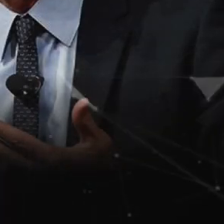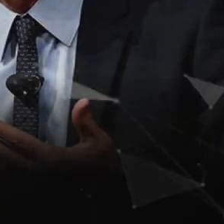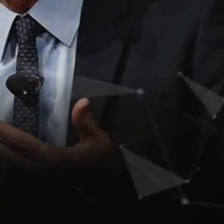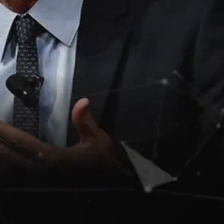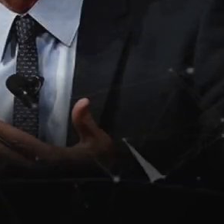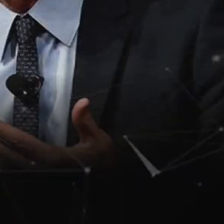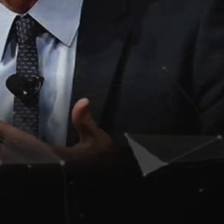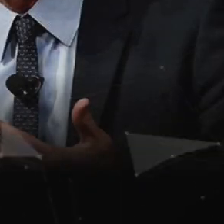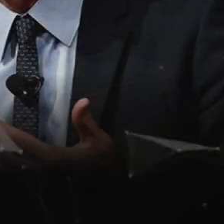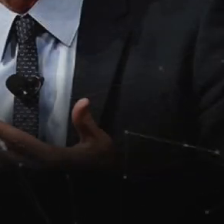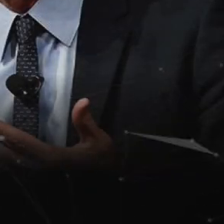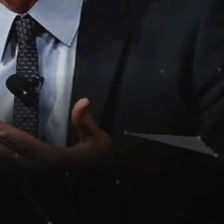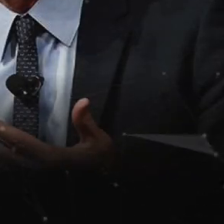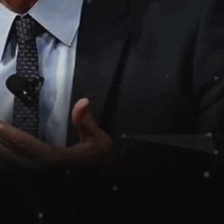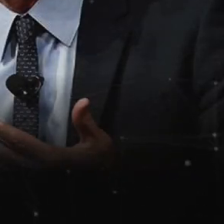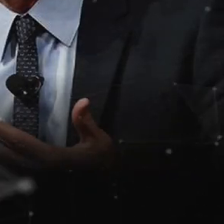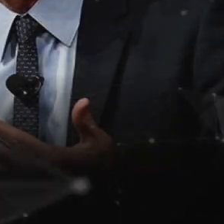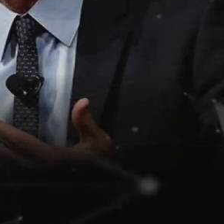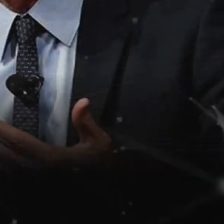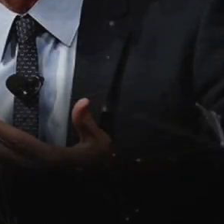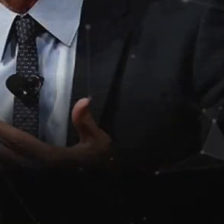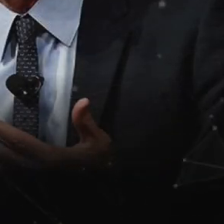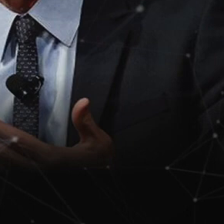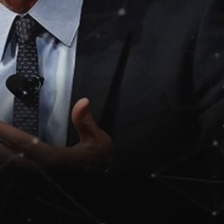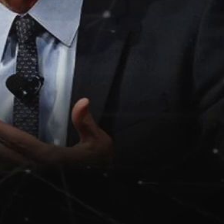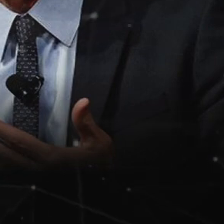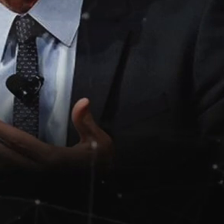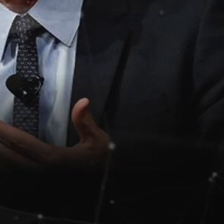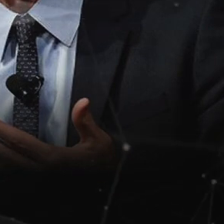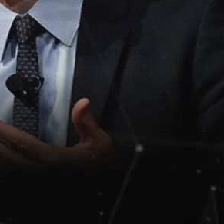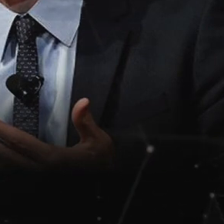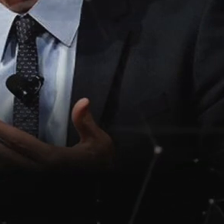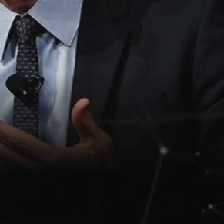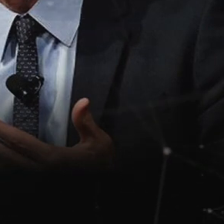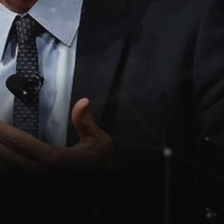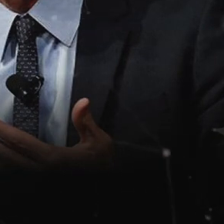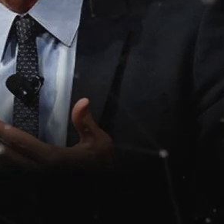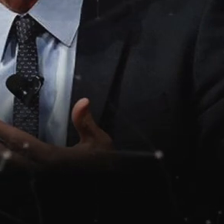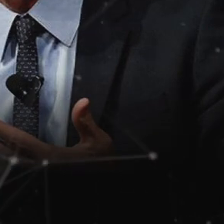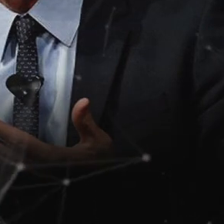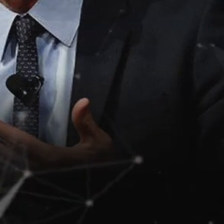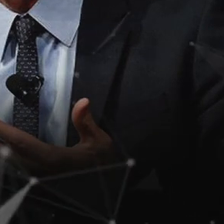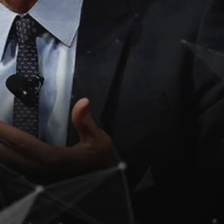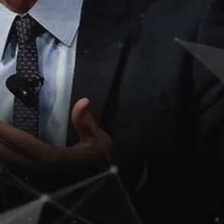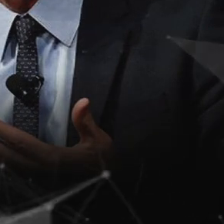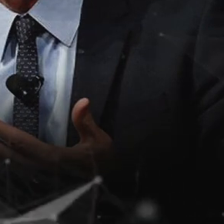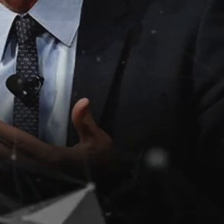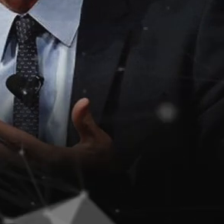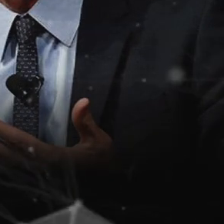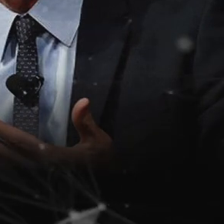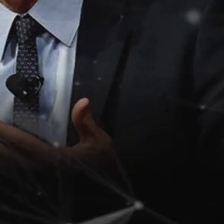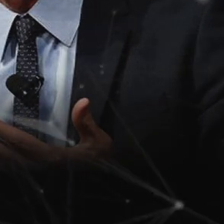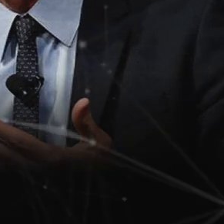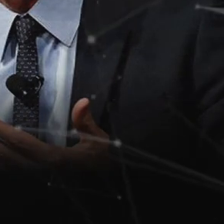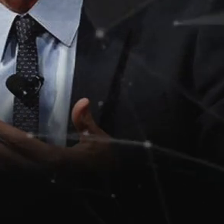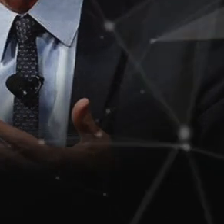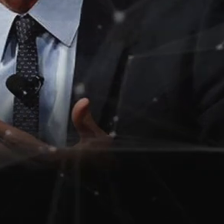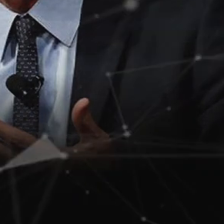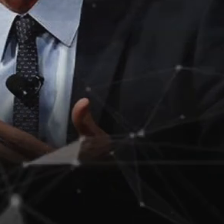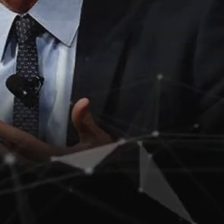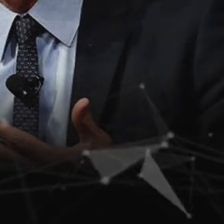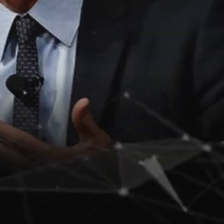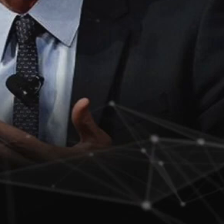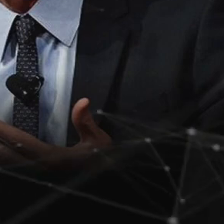Mantente informado y visita nuestra cuenta de Twitter, @escuchadiario, donde podrás encontrar notas destacadas y lo más reciente de